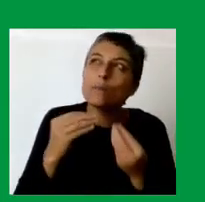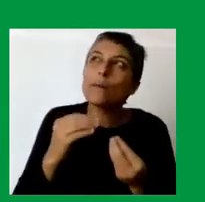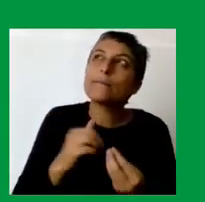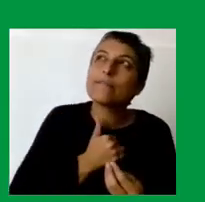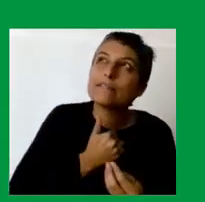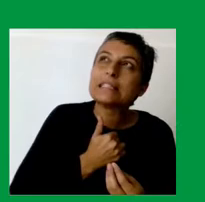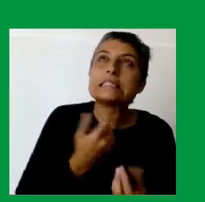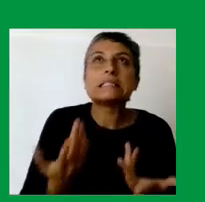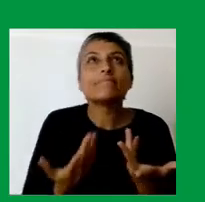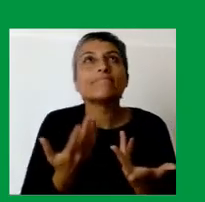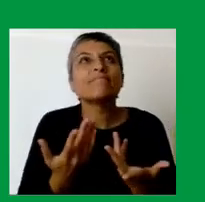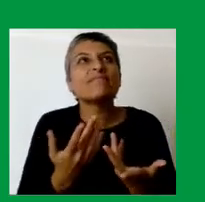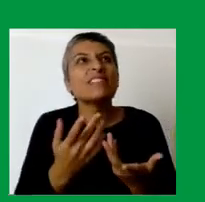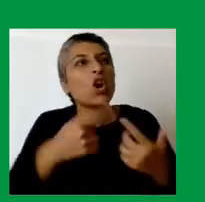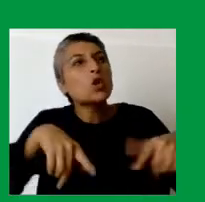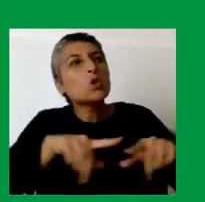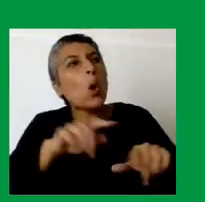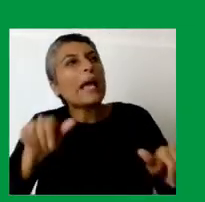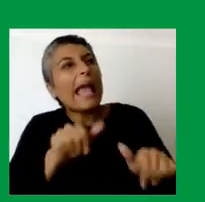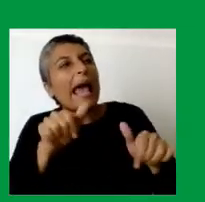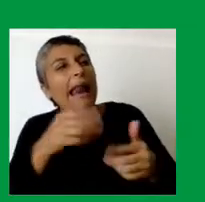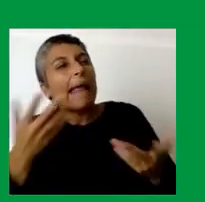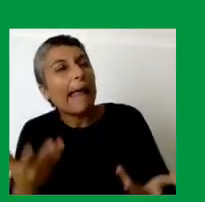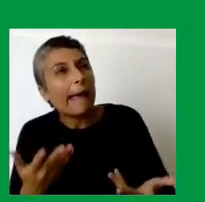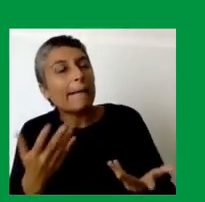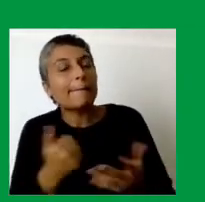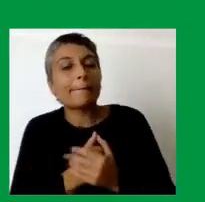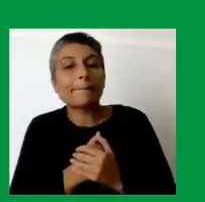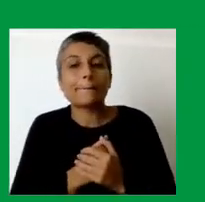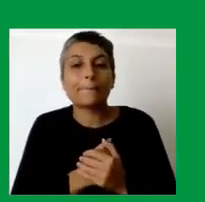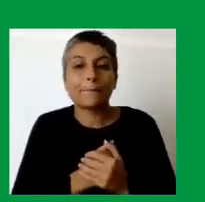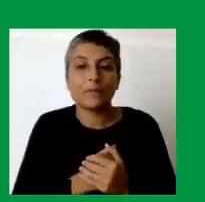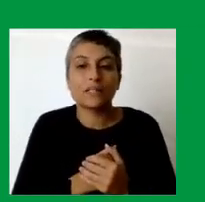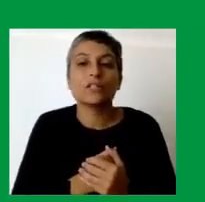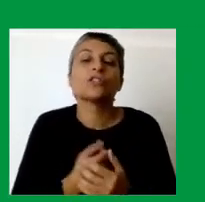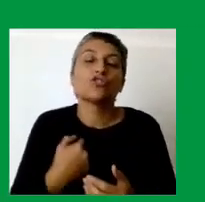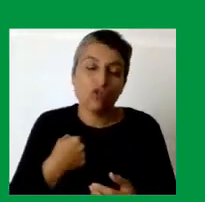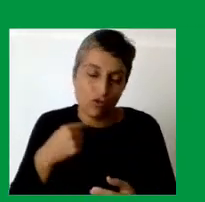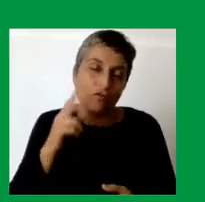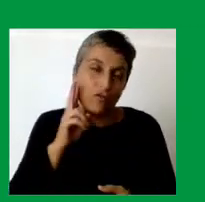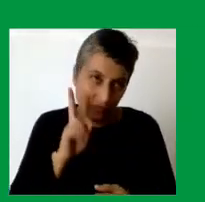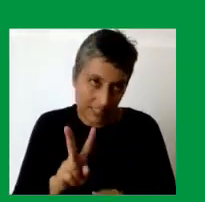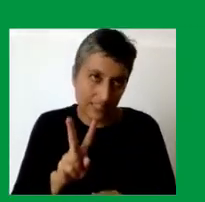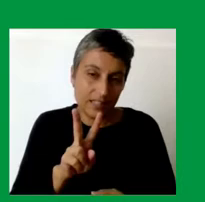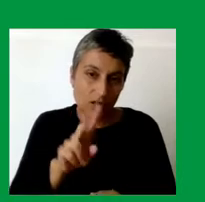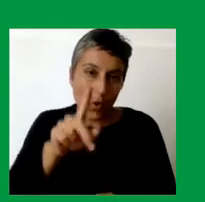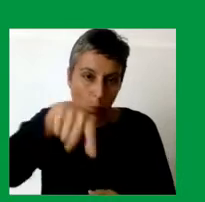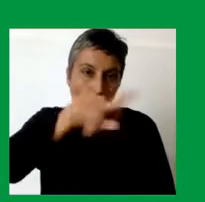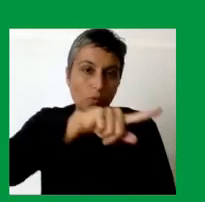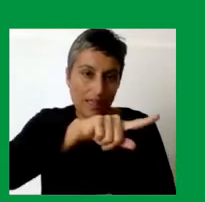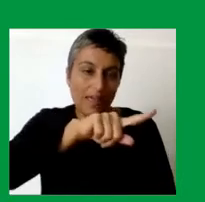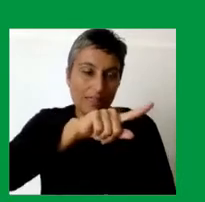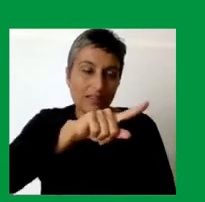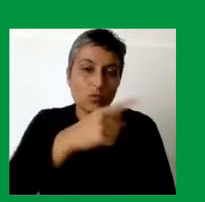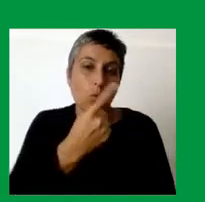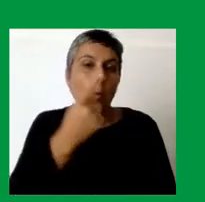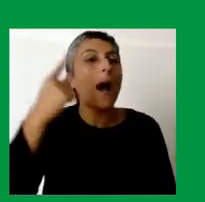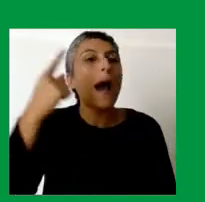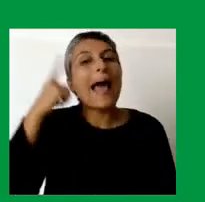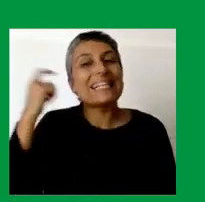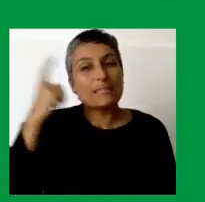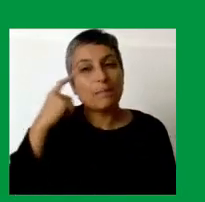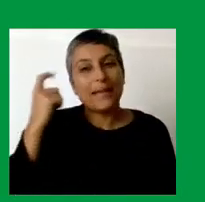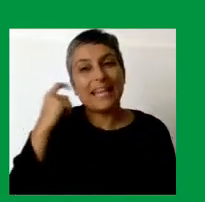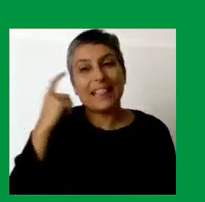utilizar? ¿Y qué haríamos con podcast? Bueno, yo vi también que ustedes tienen en una de las experiencias que también Natacha